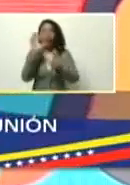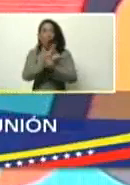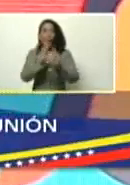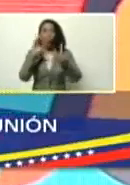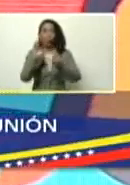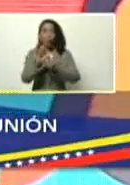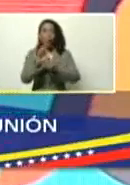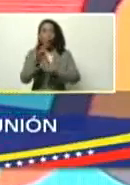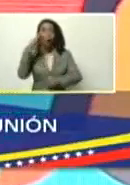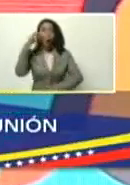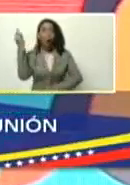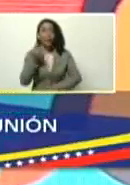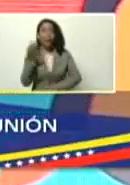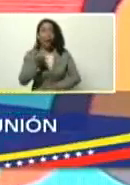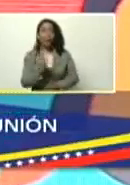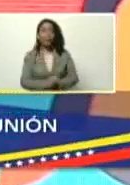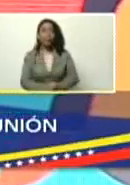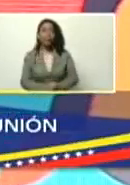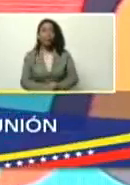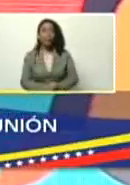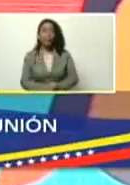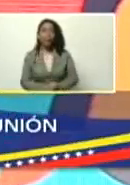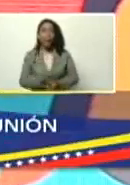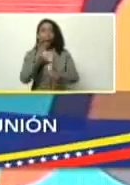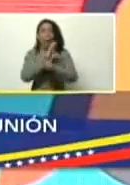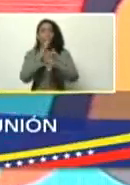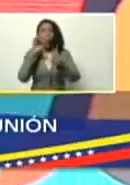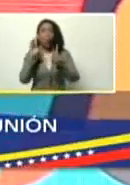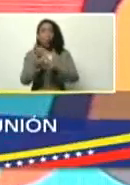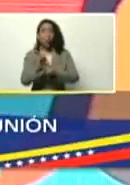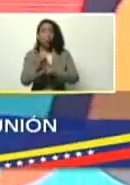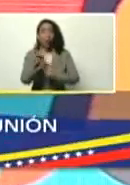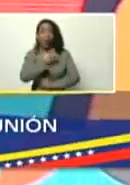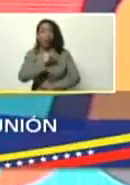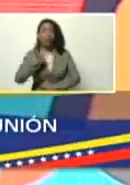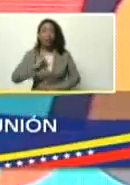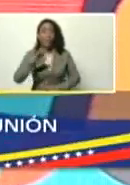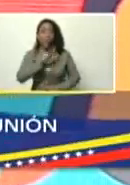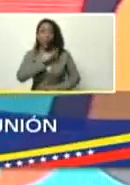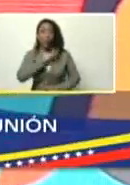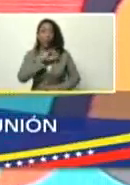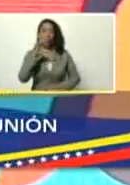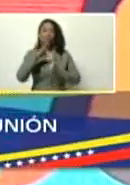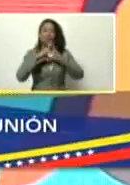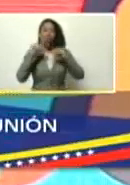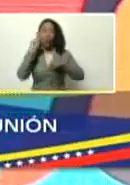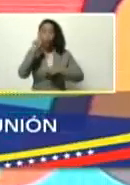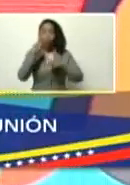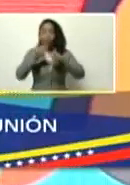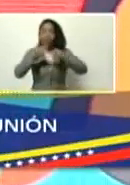culturas originarias, las culturas y la identidad propia de todo un continente.